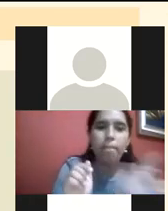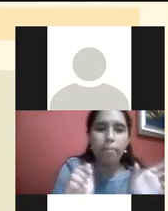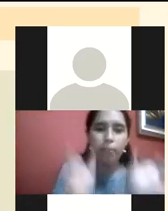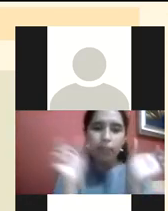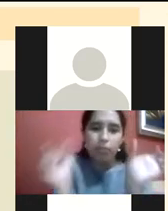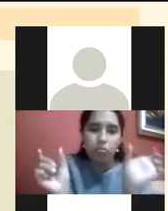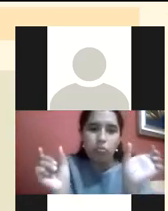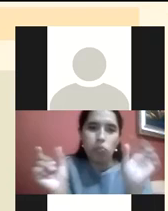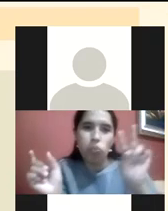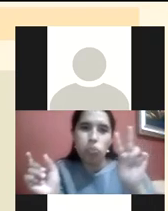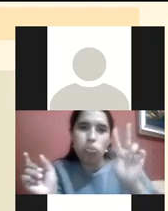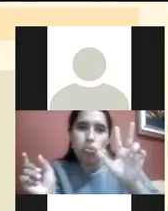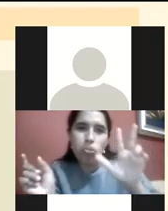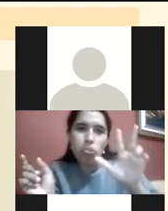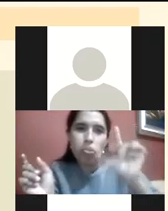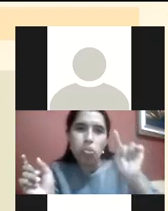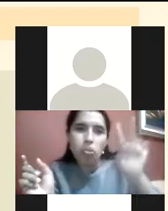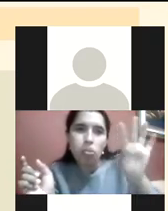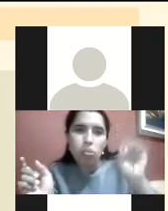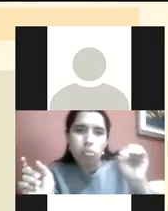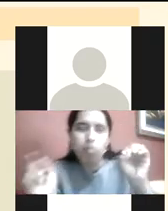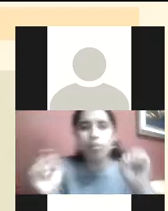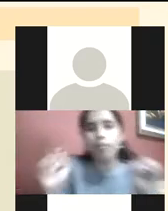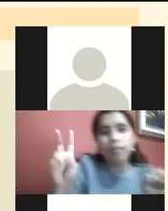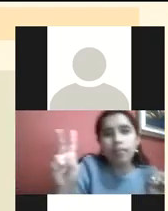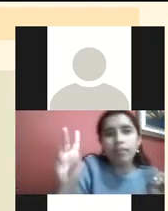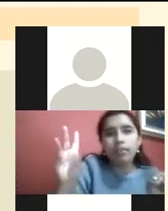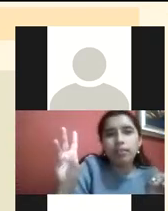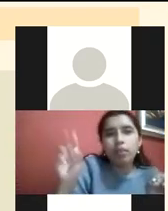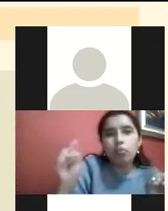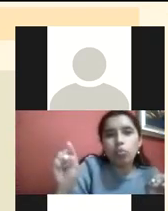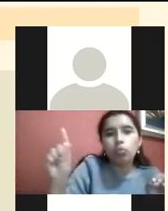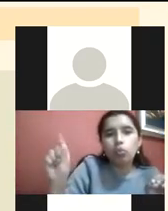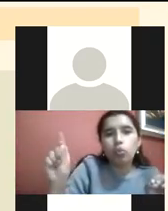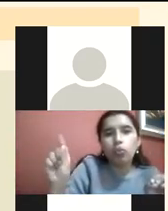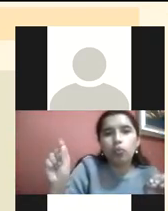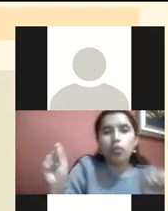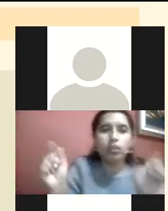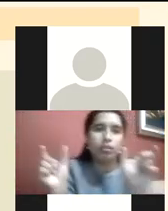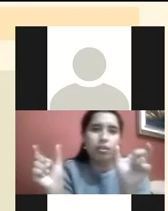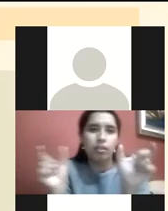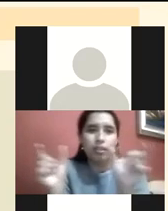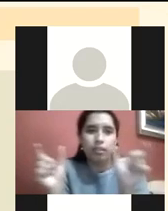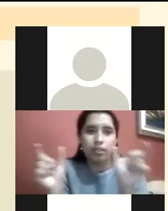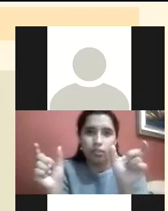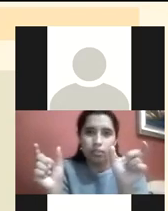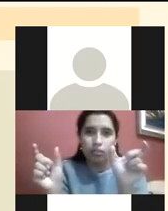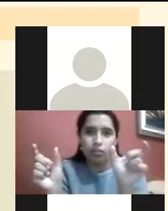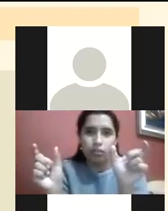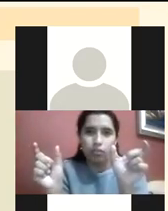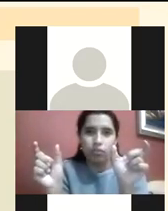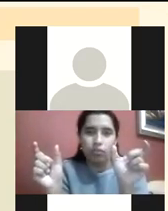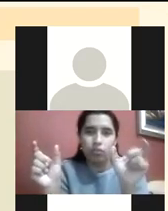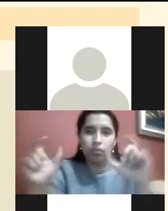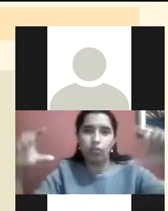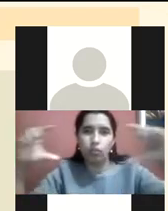aparece 23.40 y 26.20. Entonces, esos son los dos números que van a ir en nuestro intervalo.